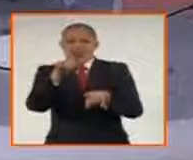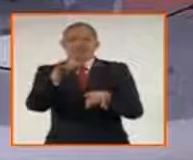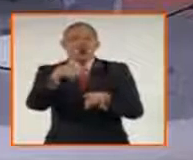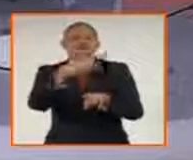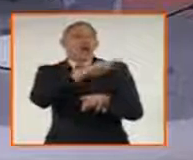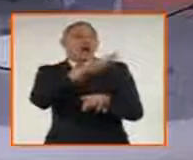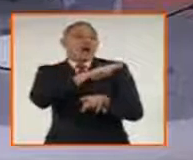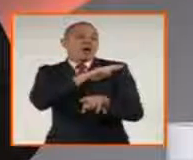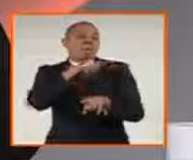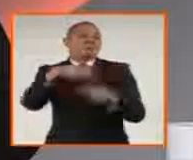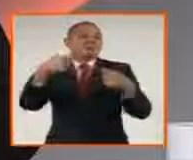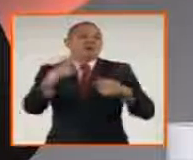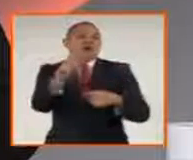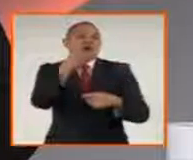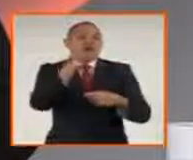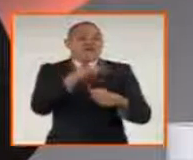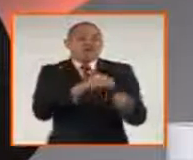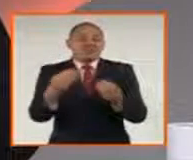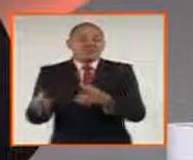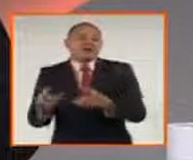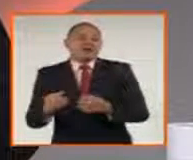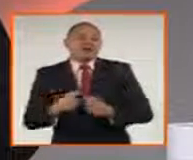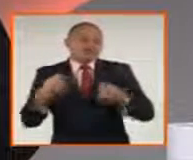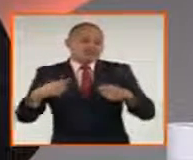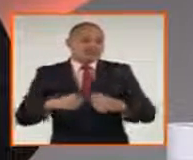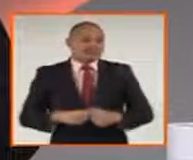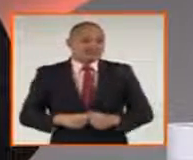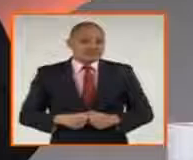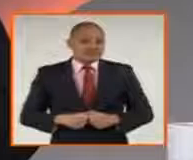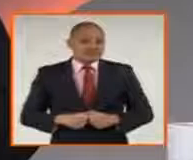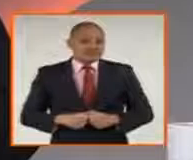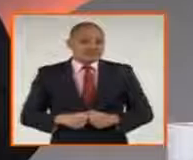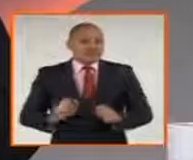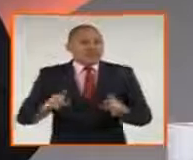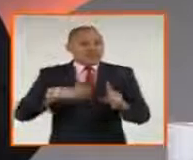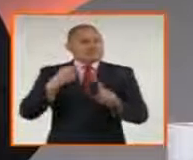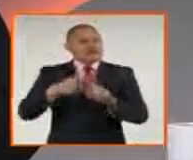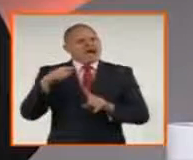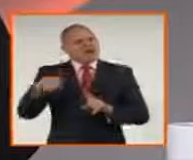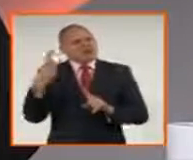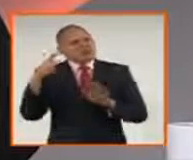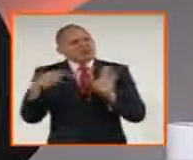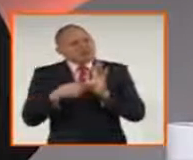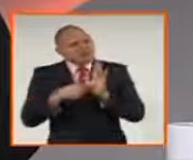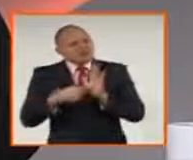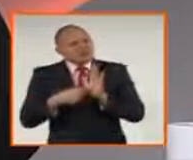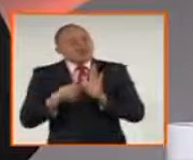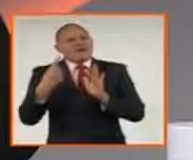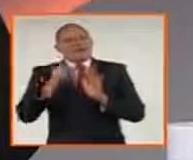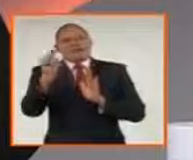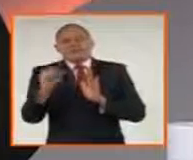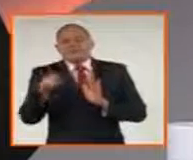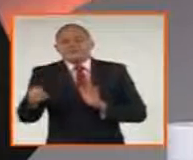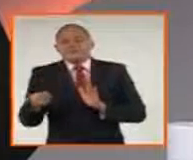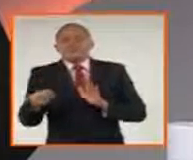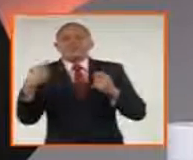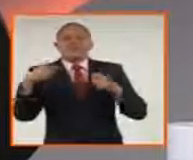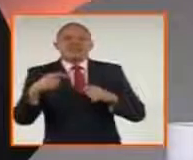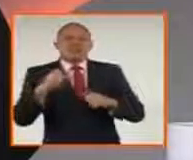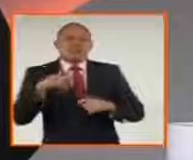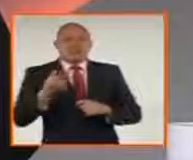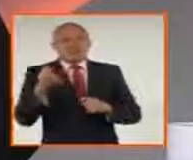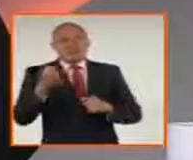pero además tiene que existir el estado de necesidad, o sea, la carencia de recursos económicos propios y la